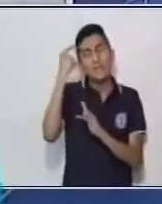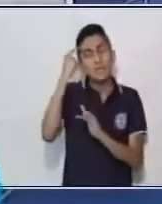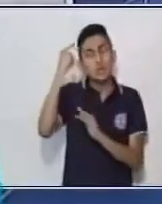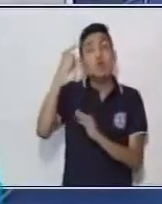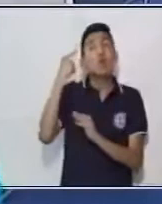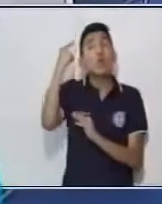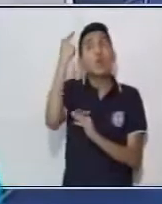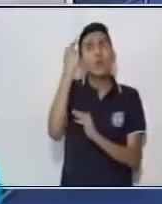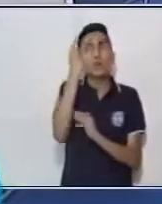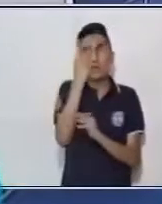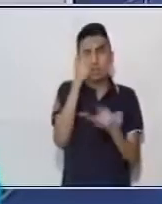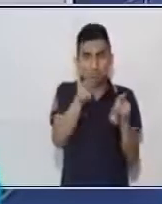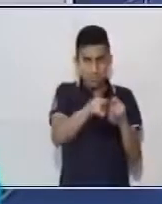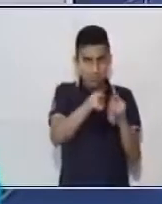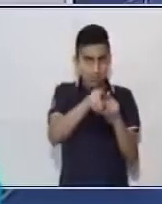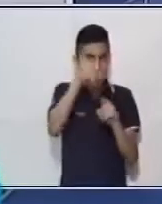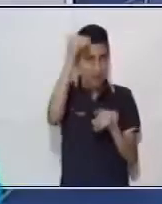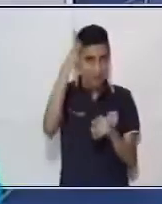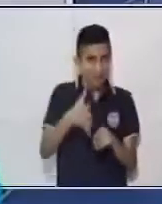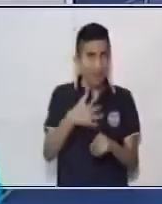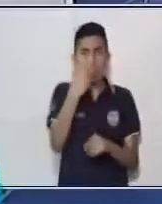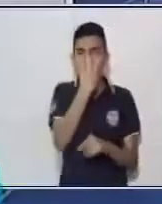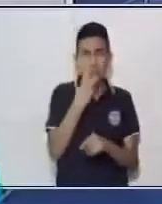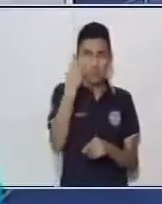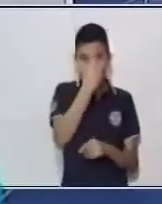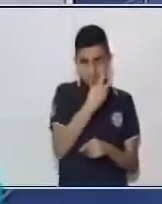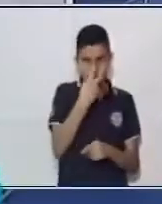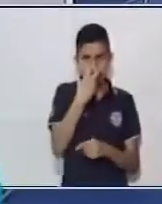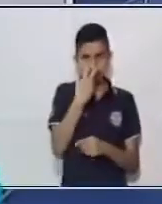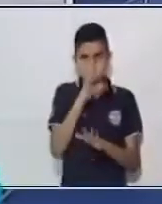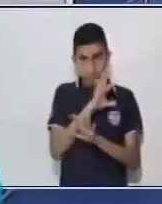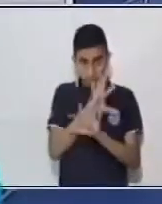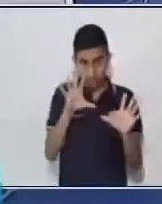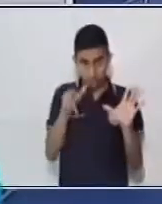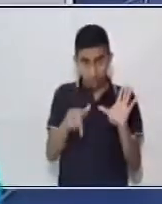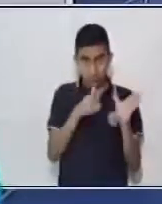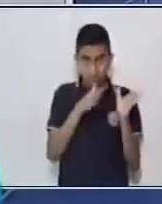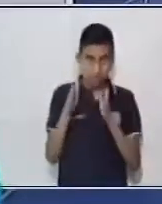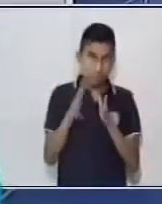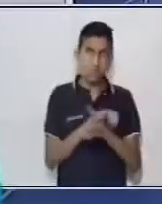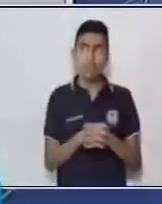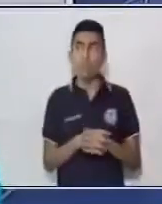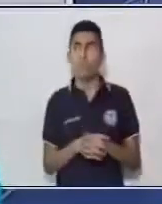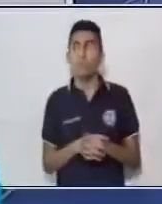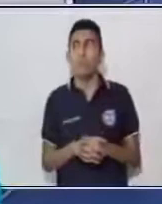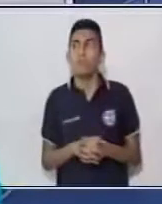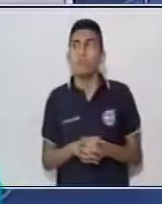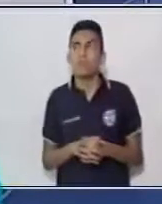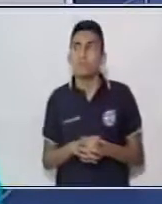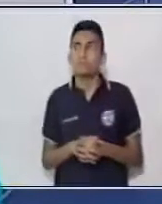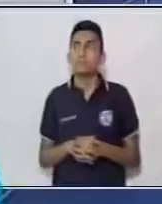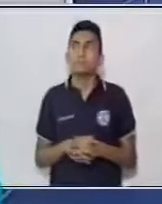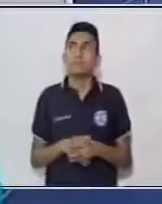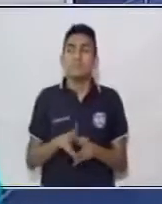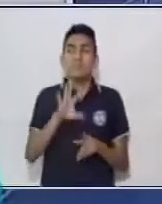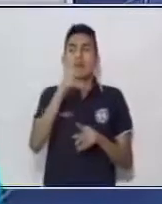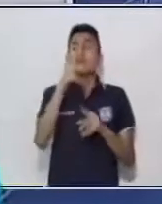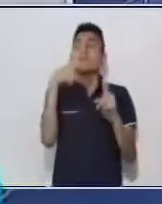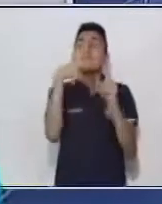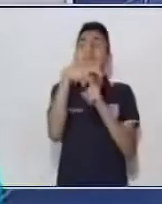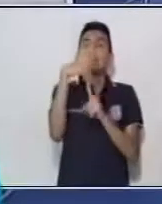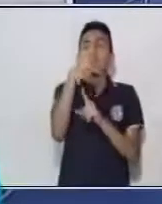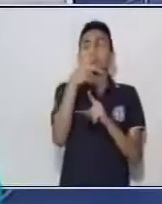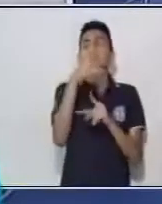lógico y la habilidad lingüística. Entonces, ahora, como te indiqué, el reto es que